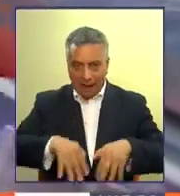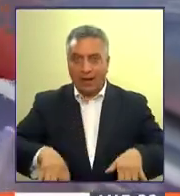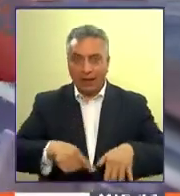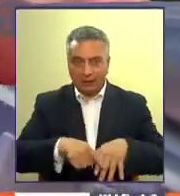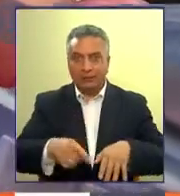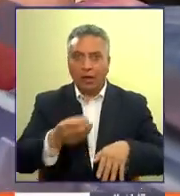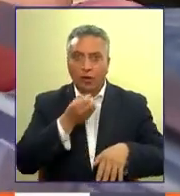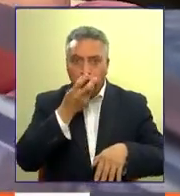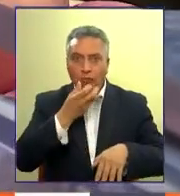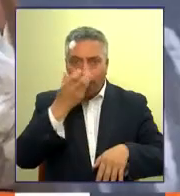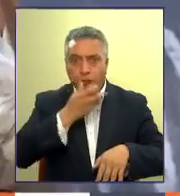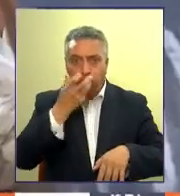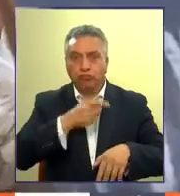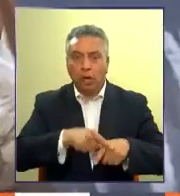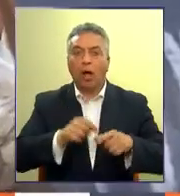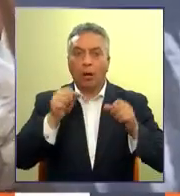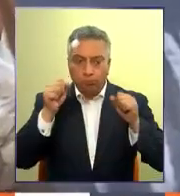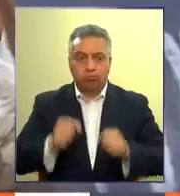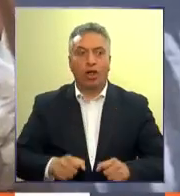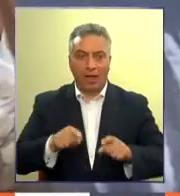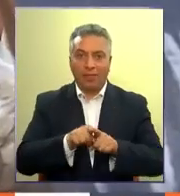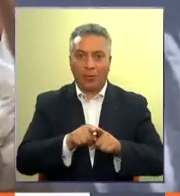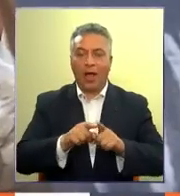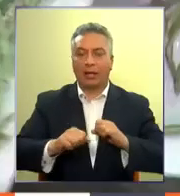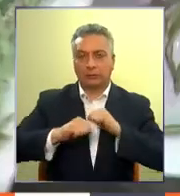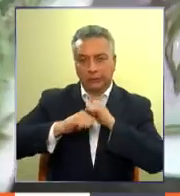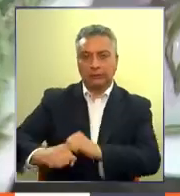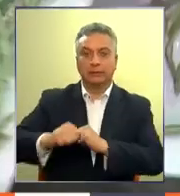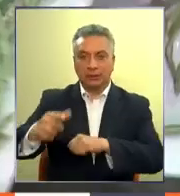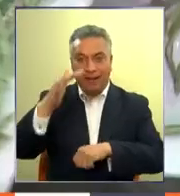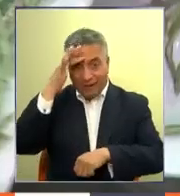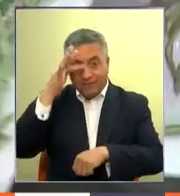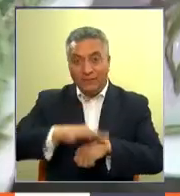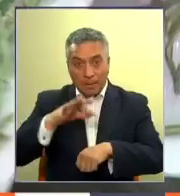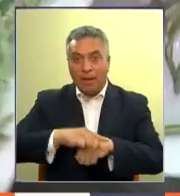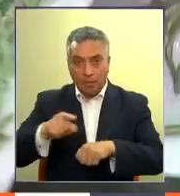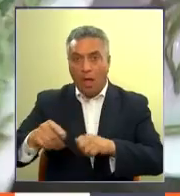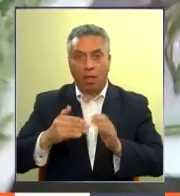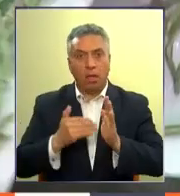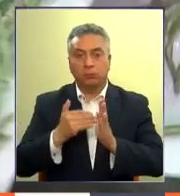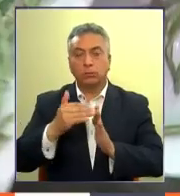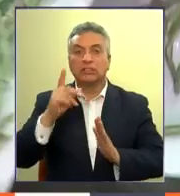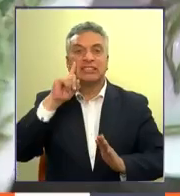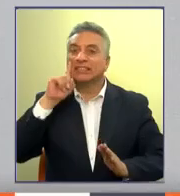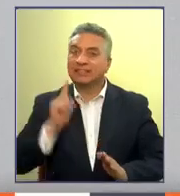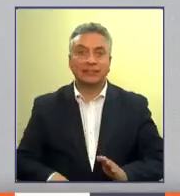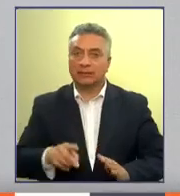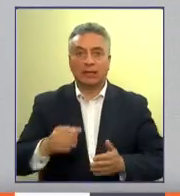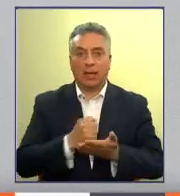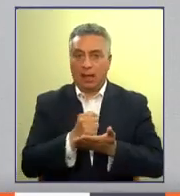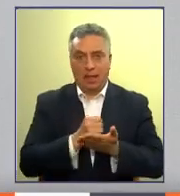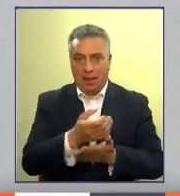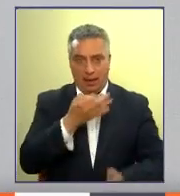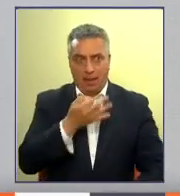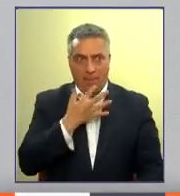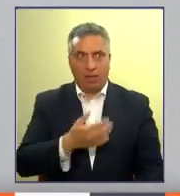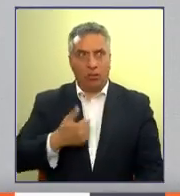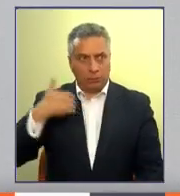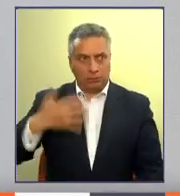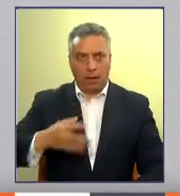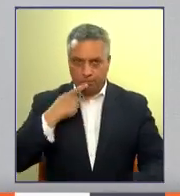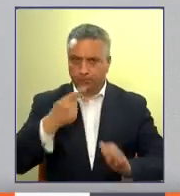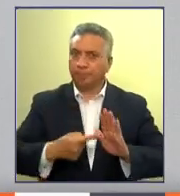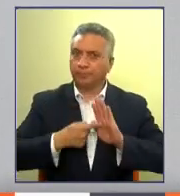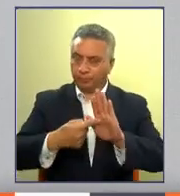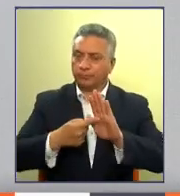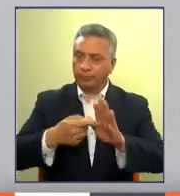y frutas una esperanza para luchar contra una patología que avanza sin cura. Y publicamos una veintena de compuestos y ya